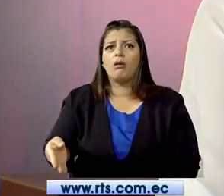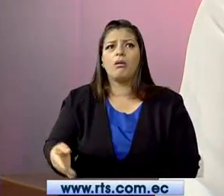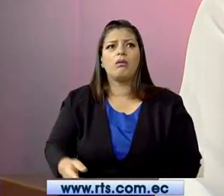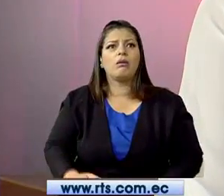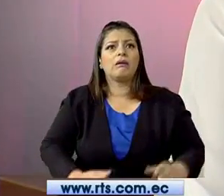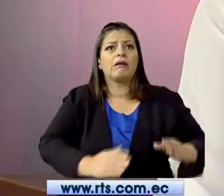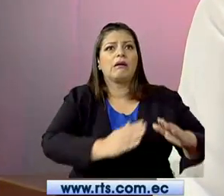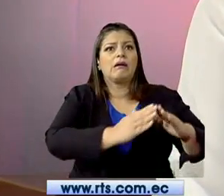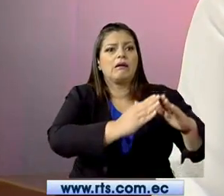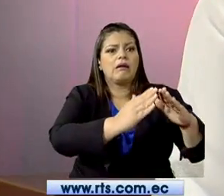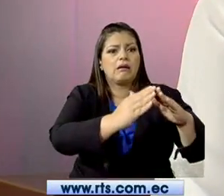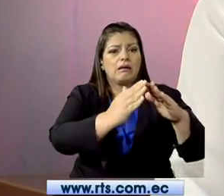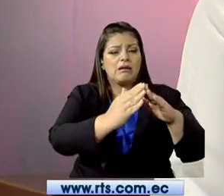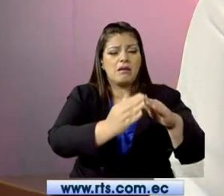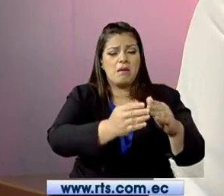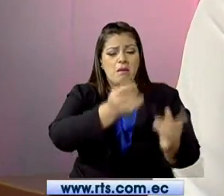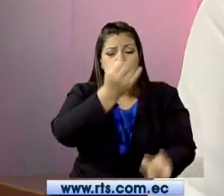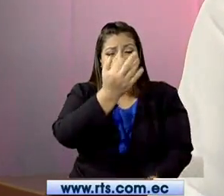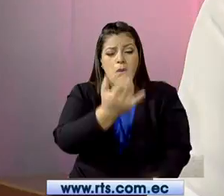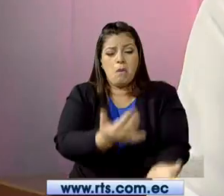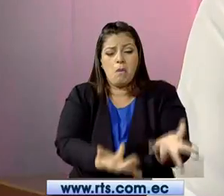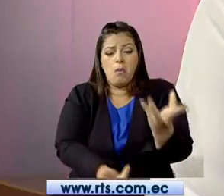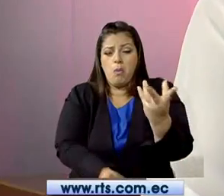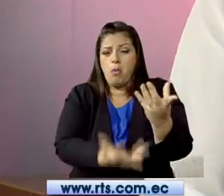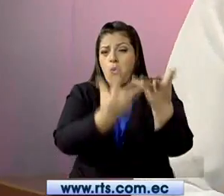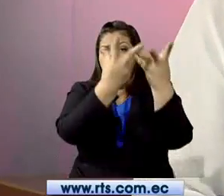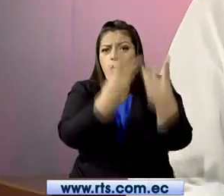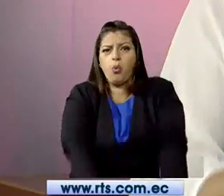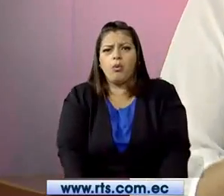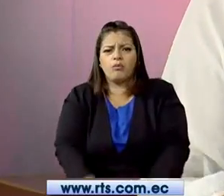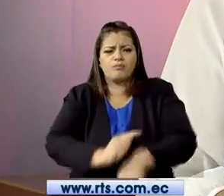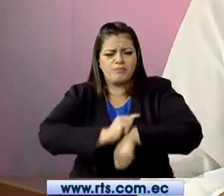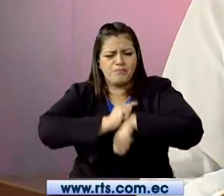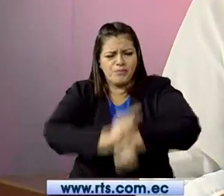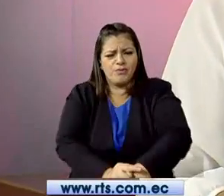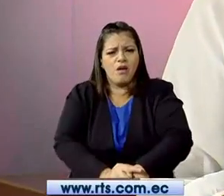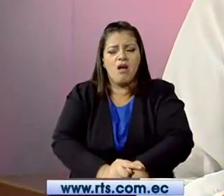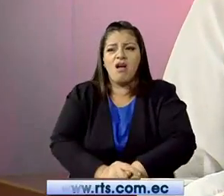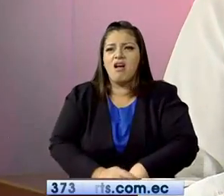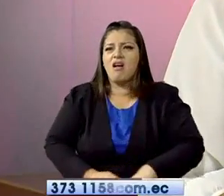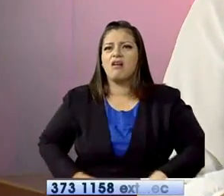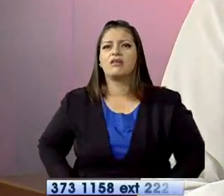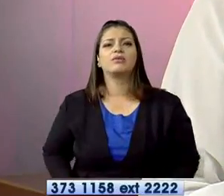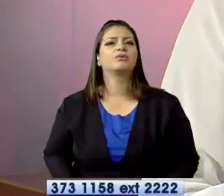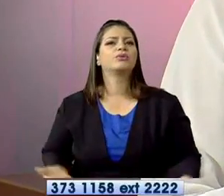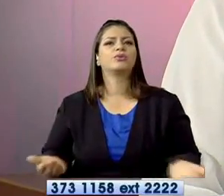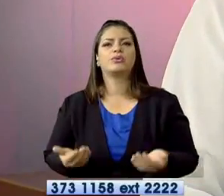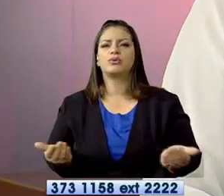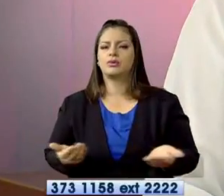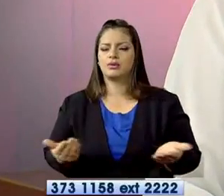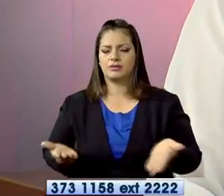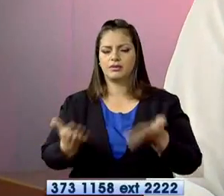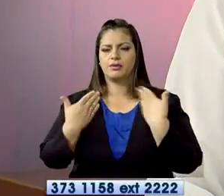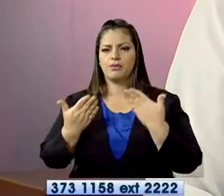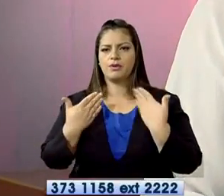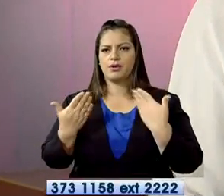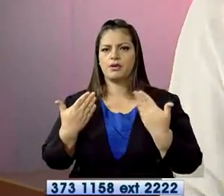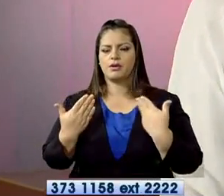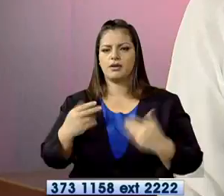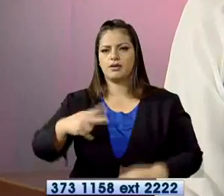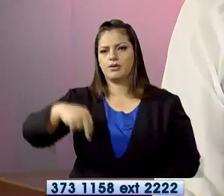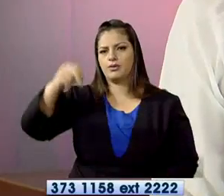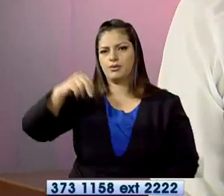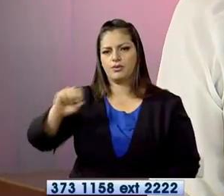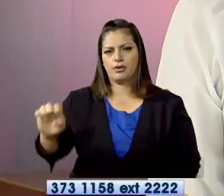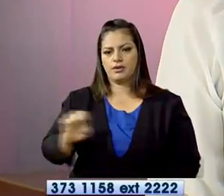viviendas en las que habitaban la emergencia escuchen bien se registró en el sector de Lomas de la Florida al noroeste